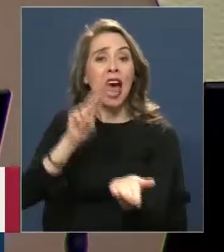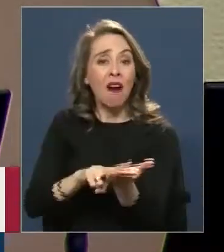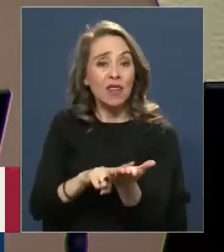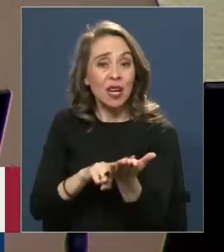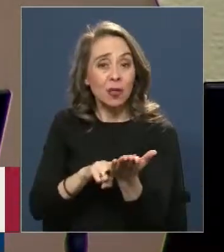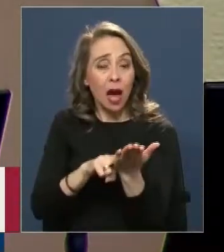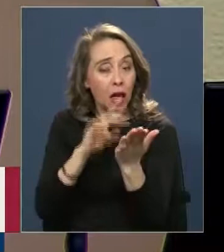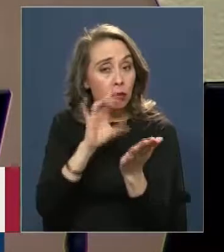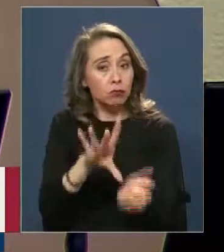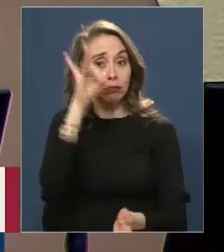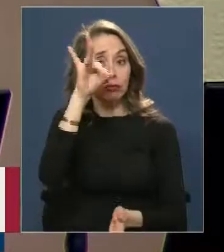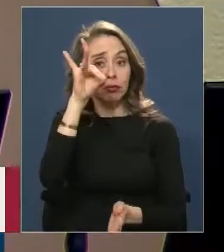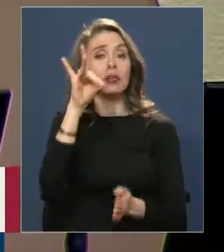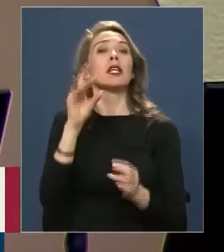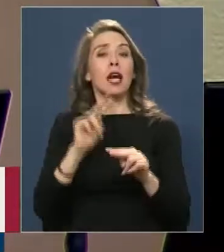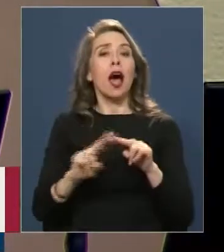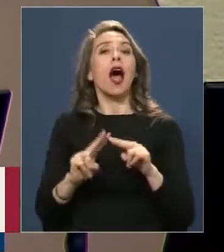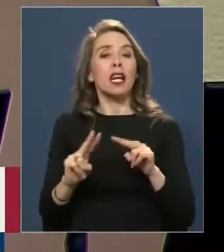reparatorio.